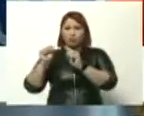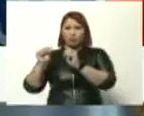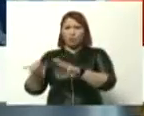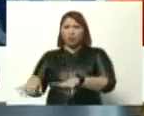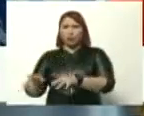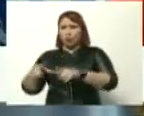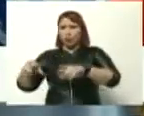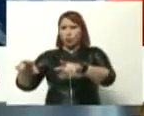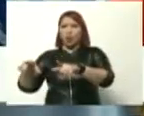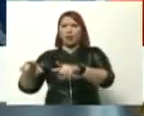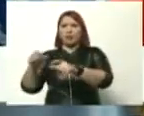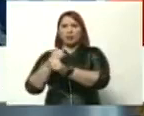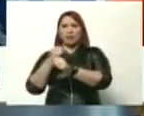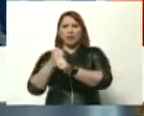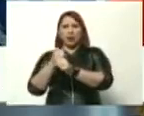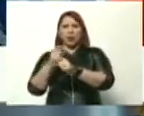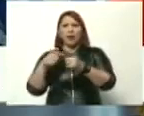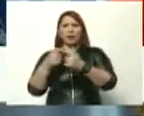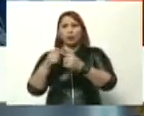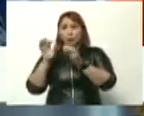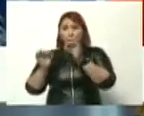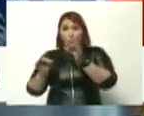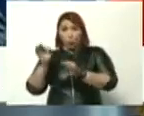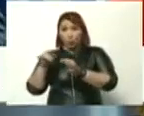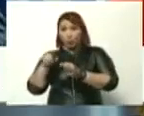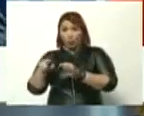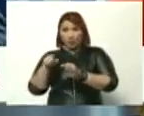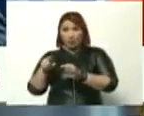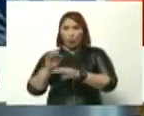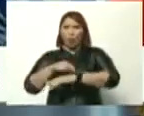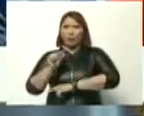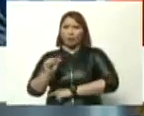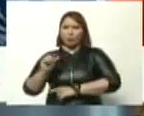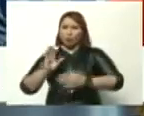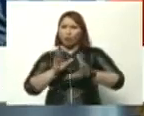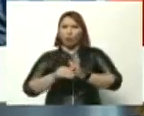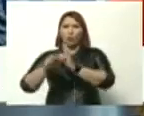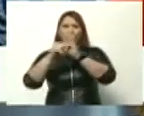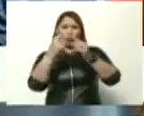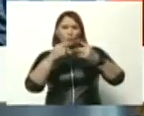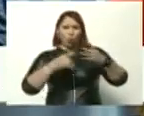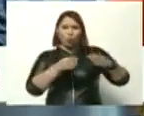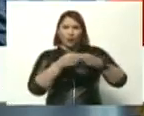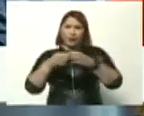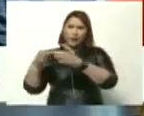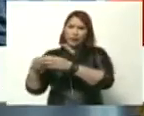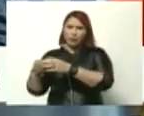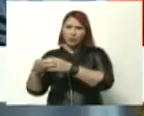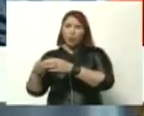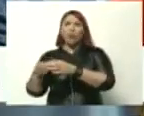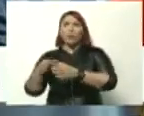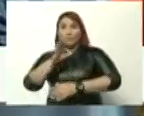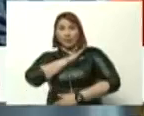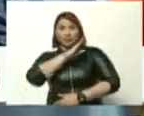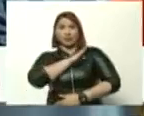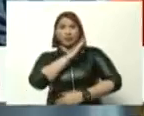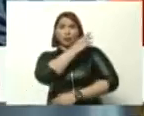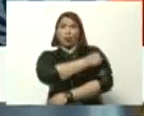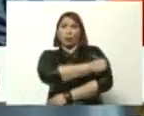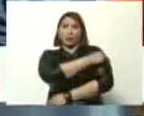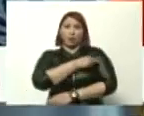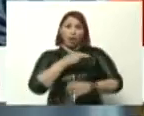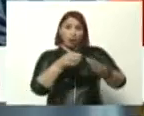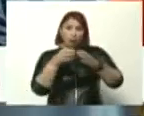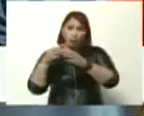lugar de trabajo y justo en ese momento fueron sustraídos una serie de equipos pertenecientes al hospital. Entre los equipos